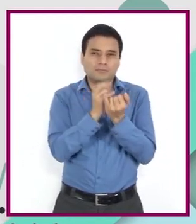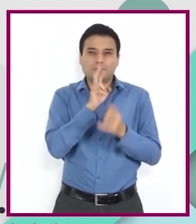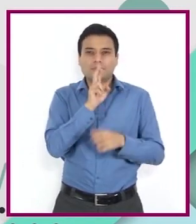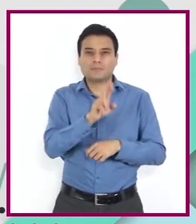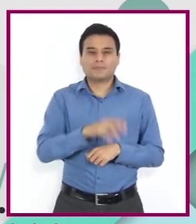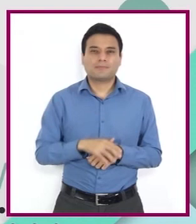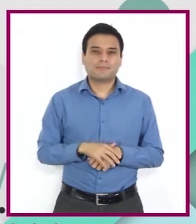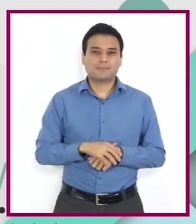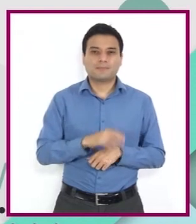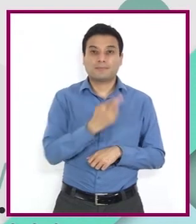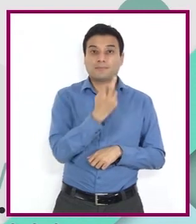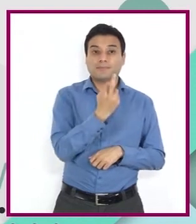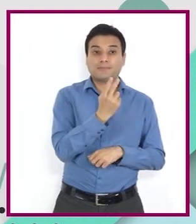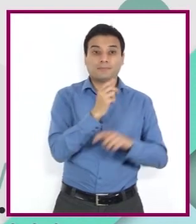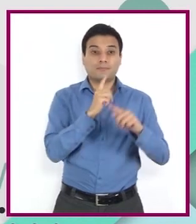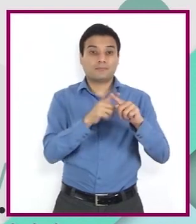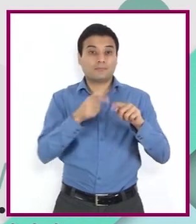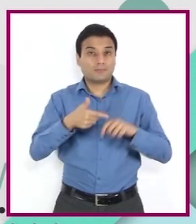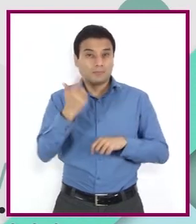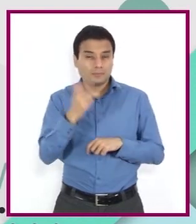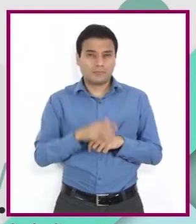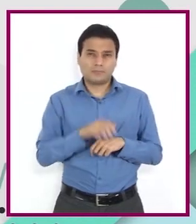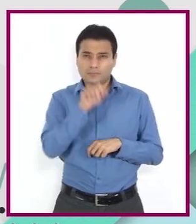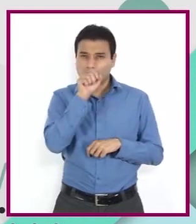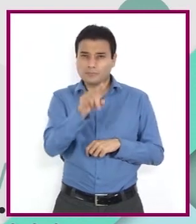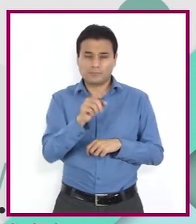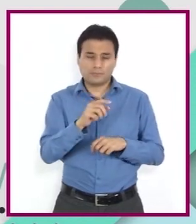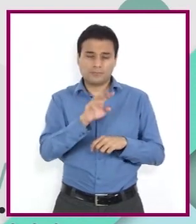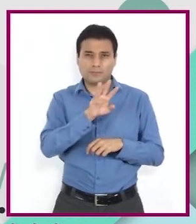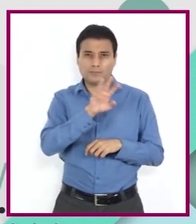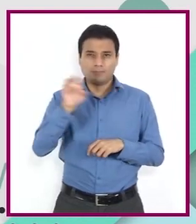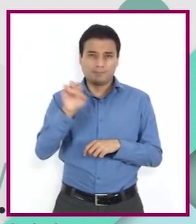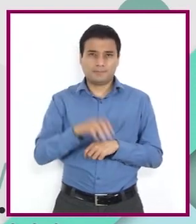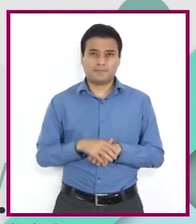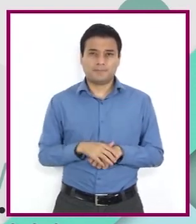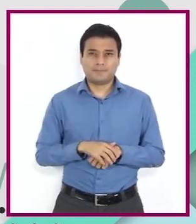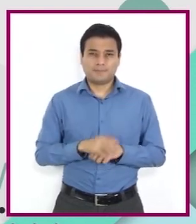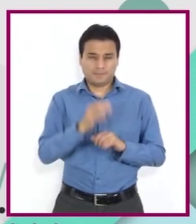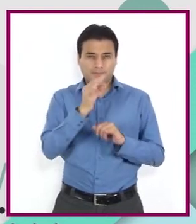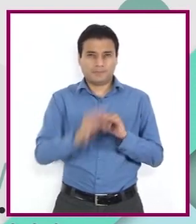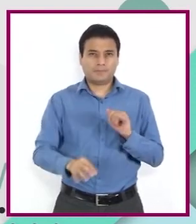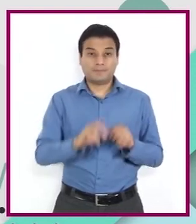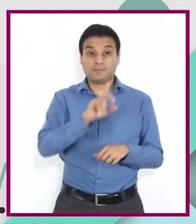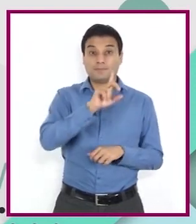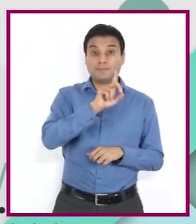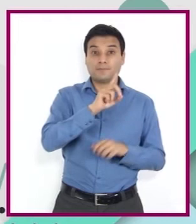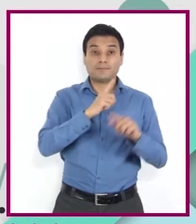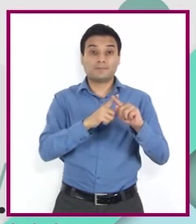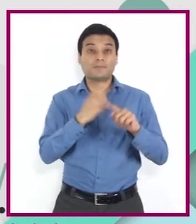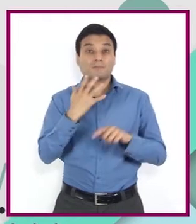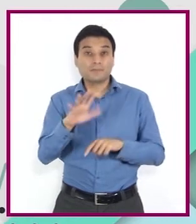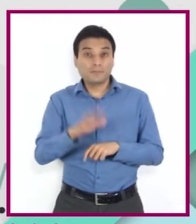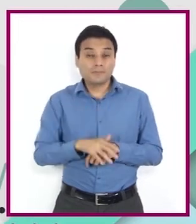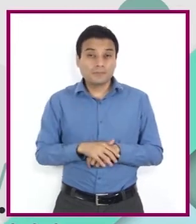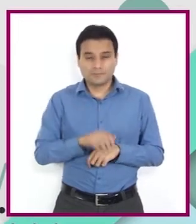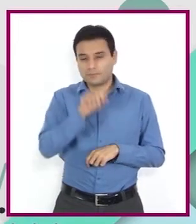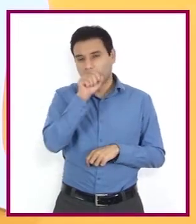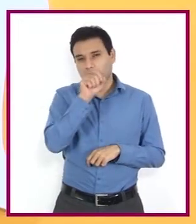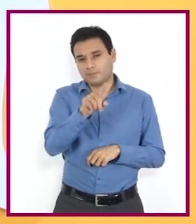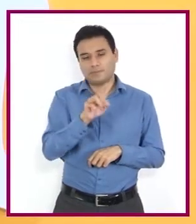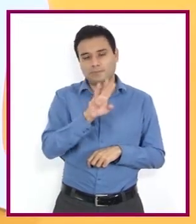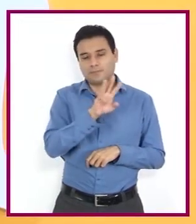producto de 25 por 12 es igual a 300 y finalmente el producto de 30 por 10 también es